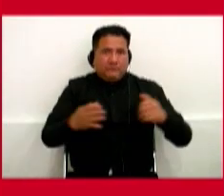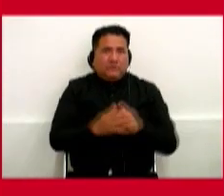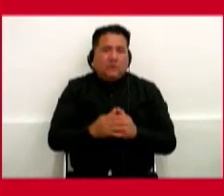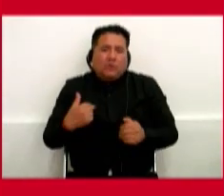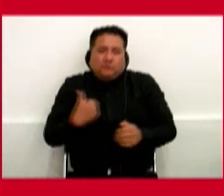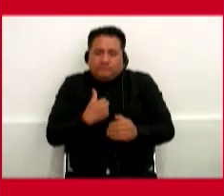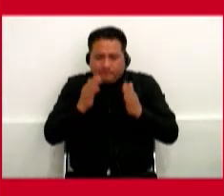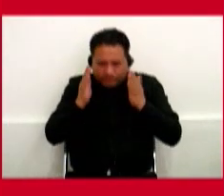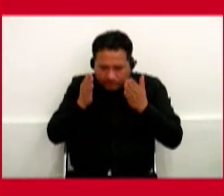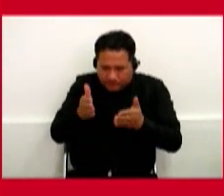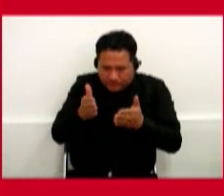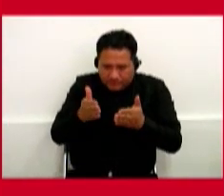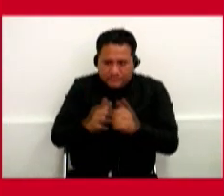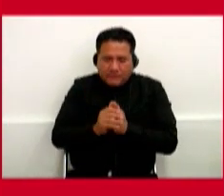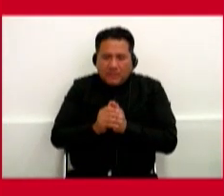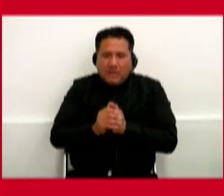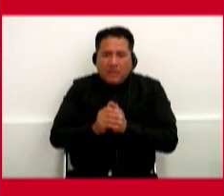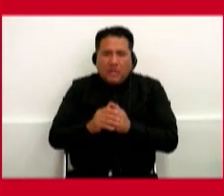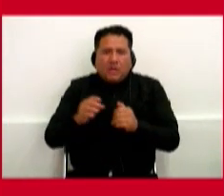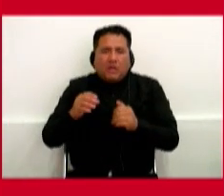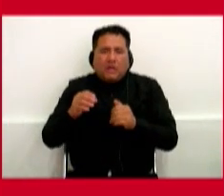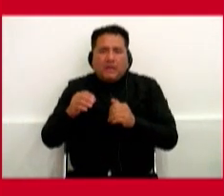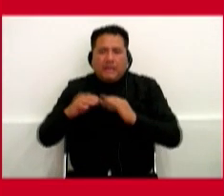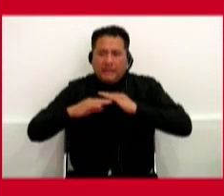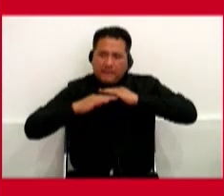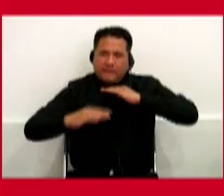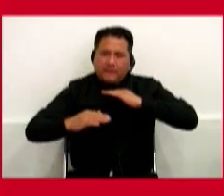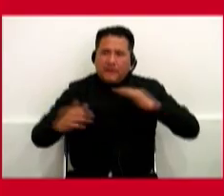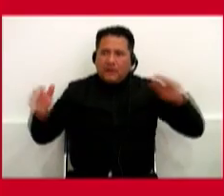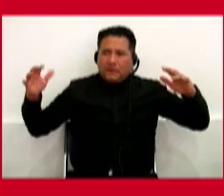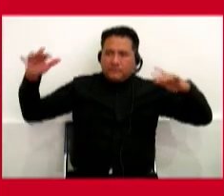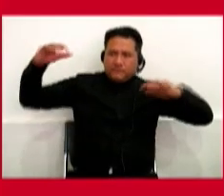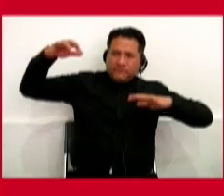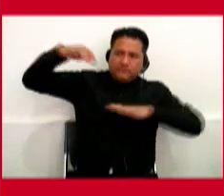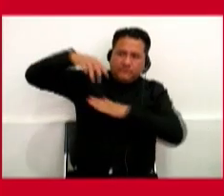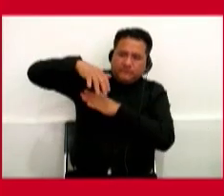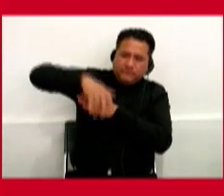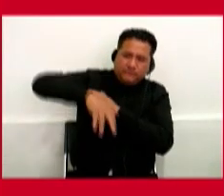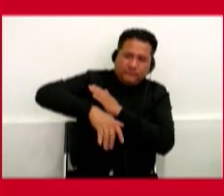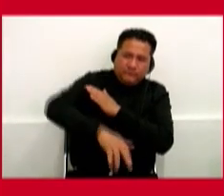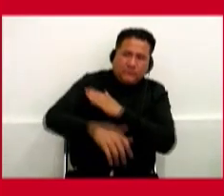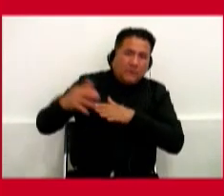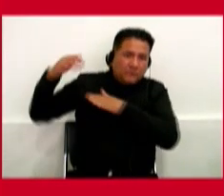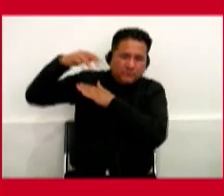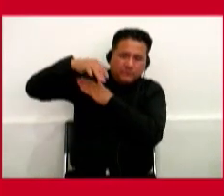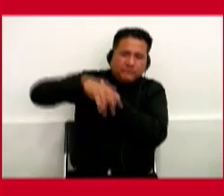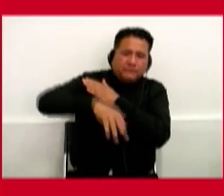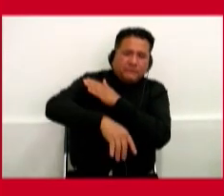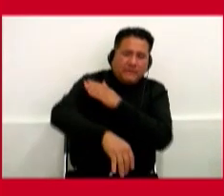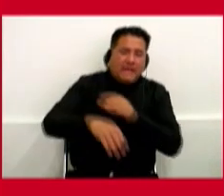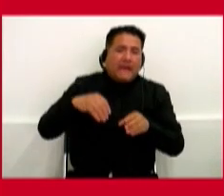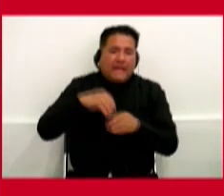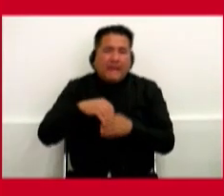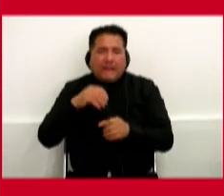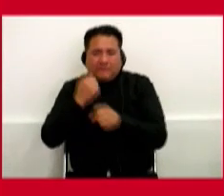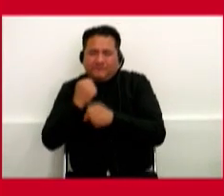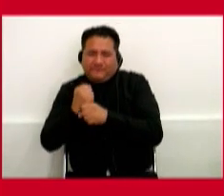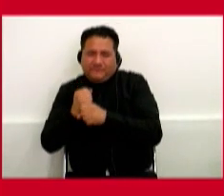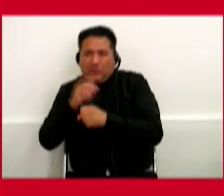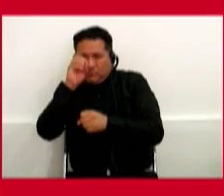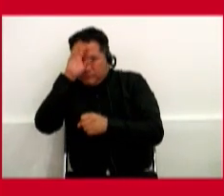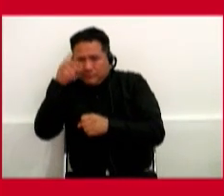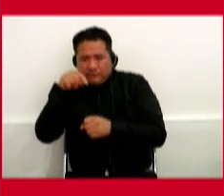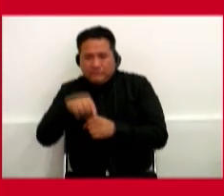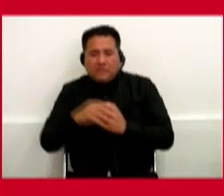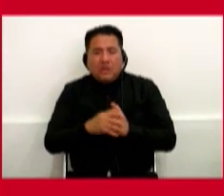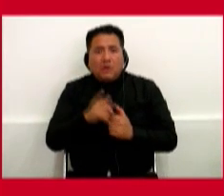nivel de banco, a nivel interrampa, porque son los que ocurren con mayor frecuencia, ¿no? En la operación minera. Sin embargo, tal como vemos